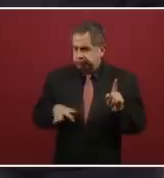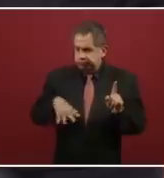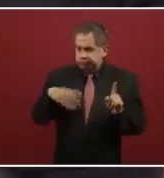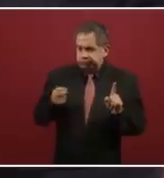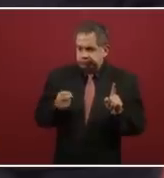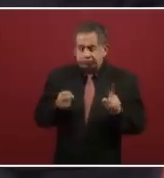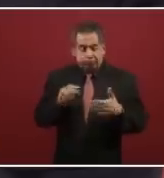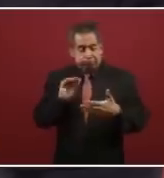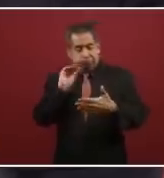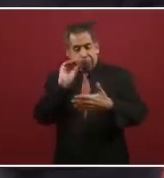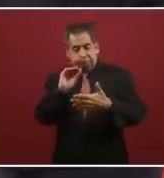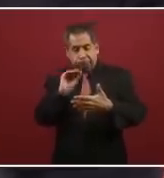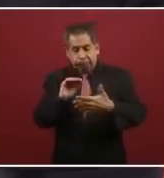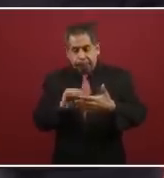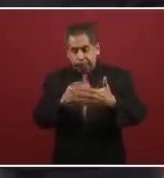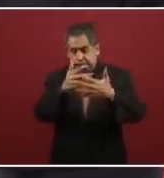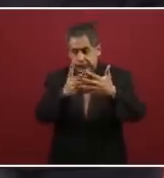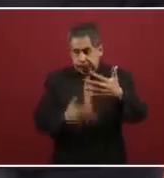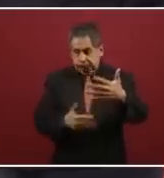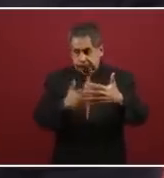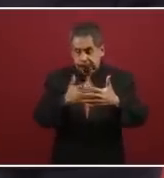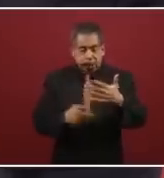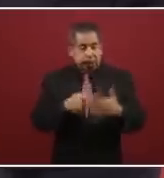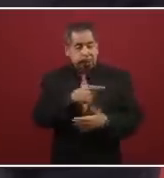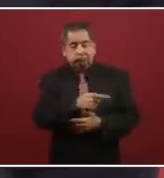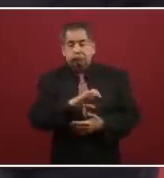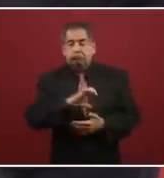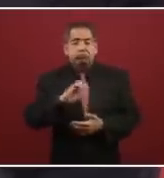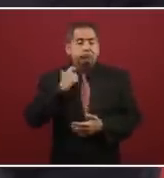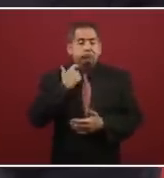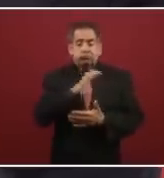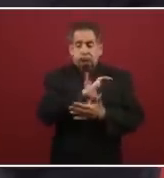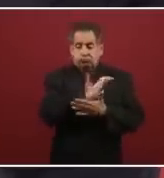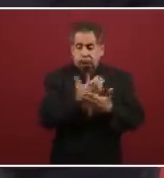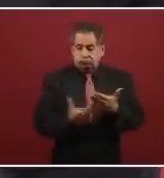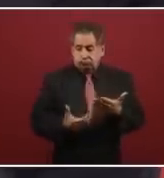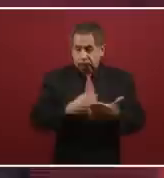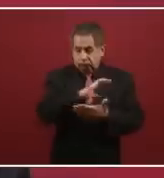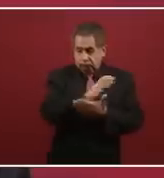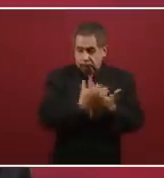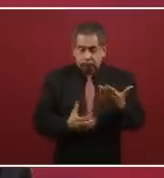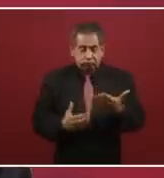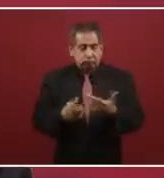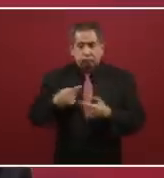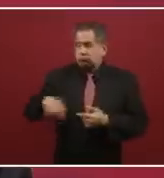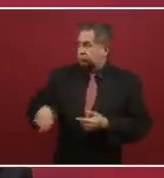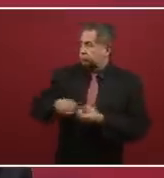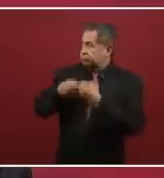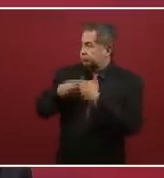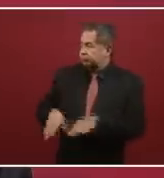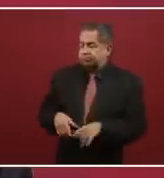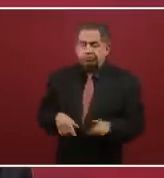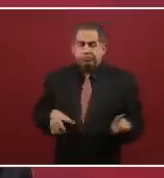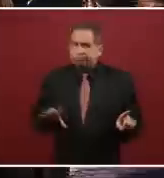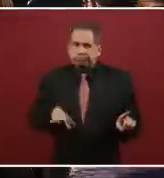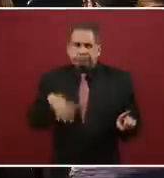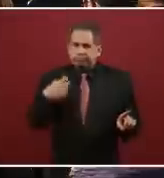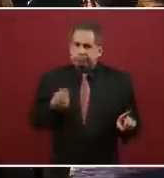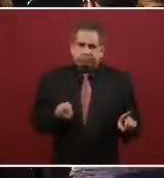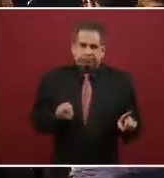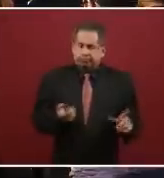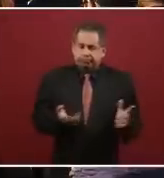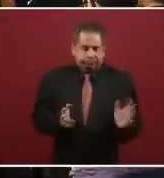el que se hayan hecho esos contratos que afectan la hacienda pública.